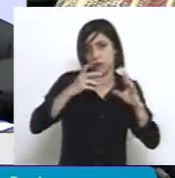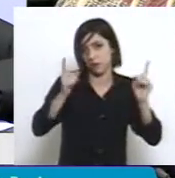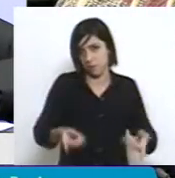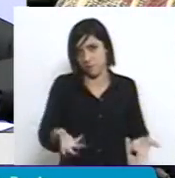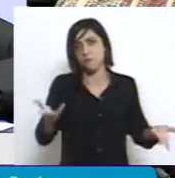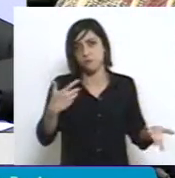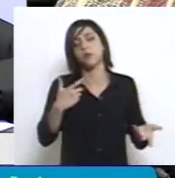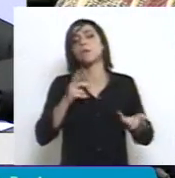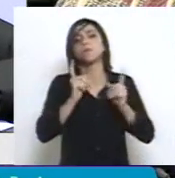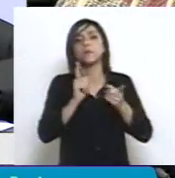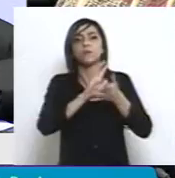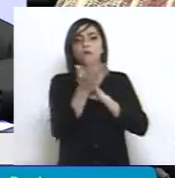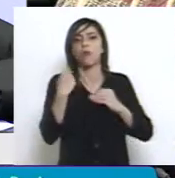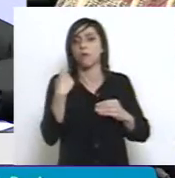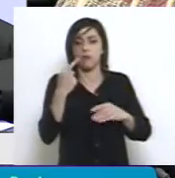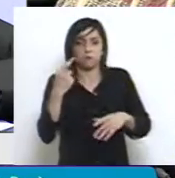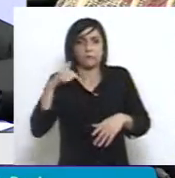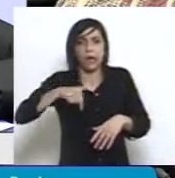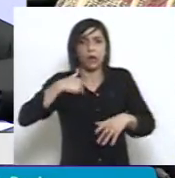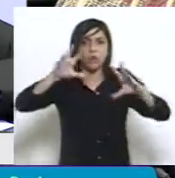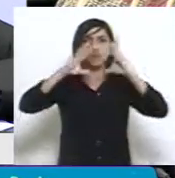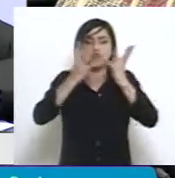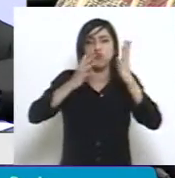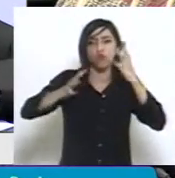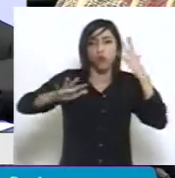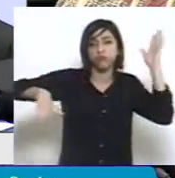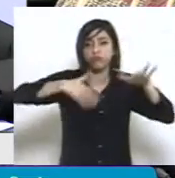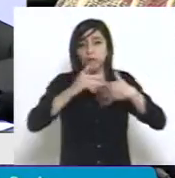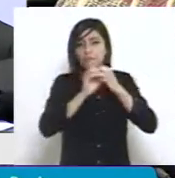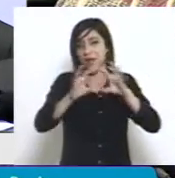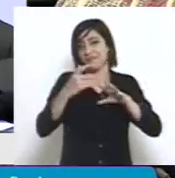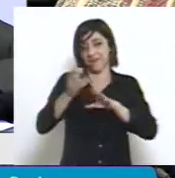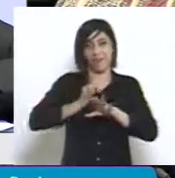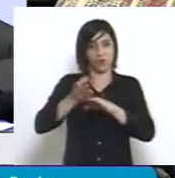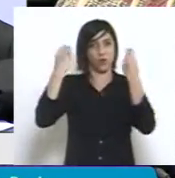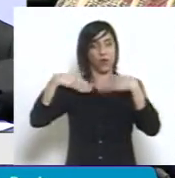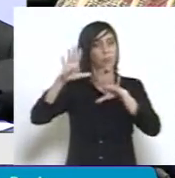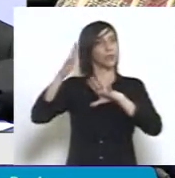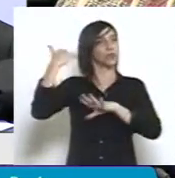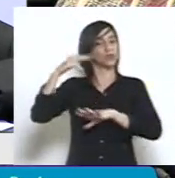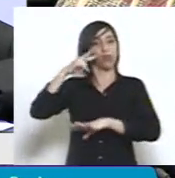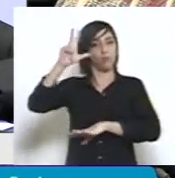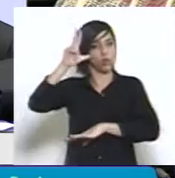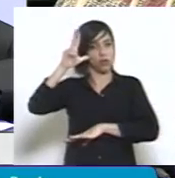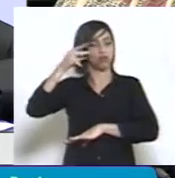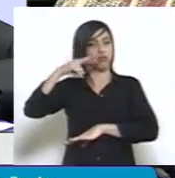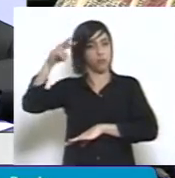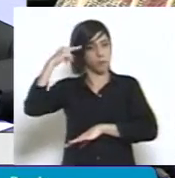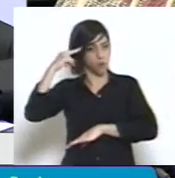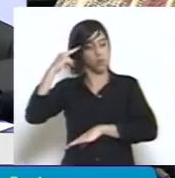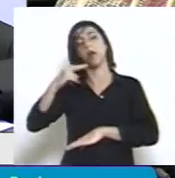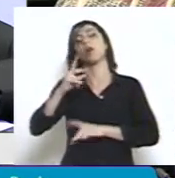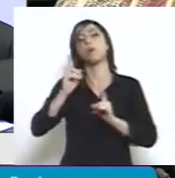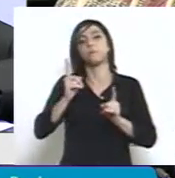de salida que hay de la crisis internacional después del 2008 y 2009, el tipo